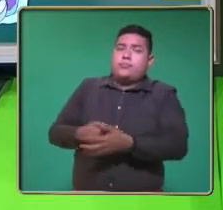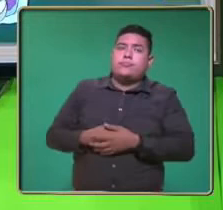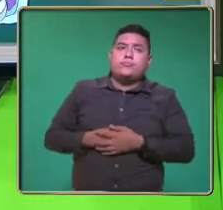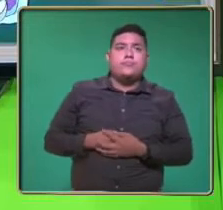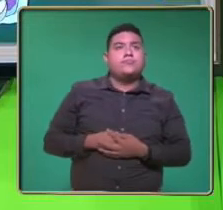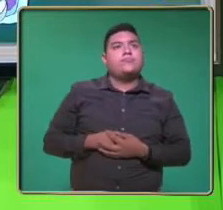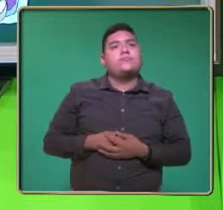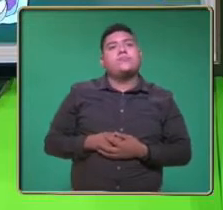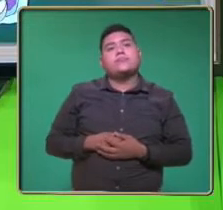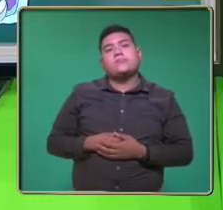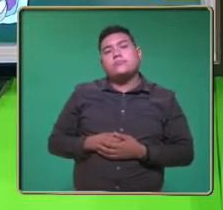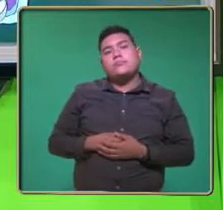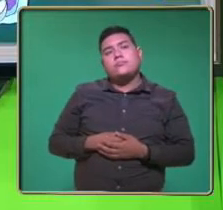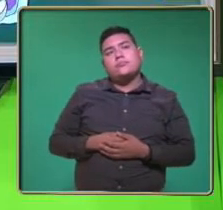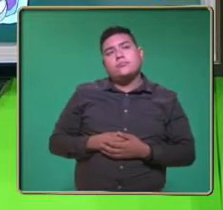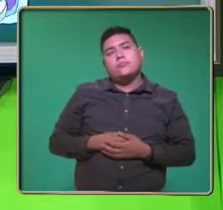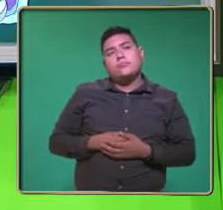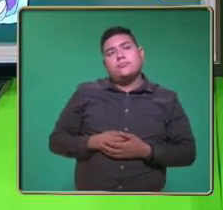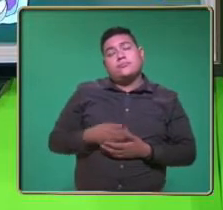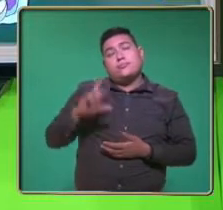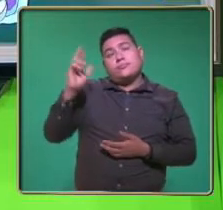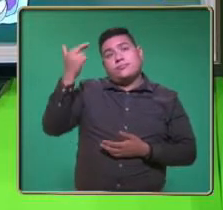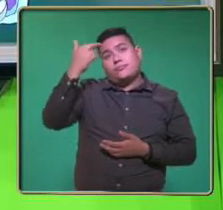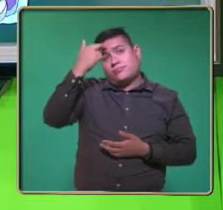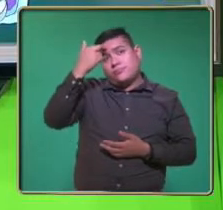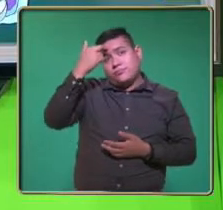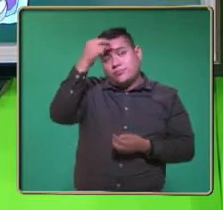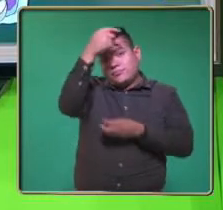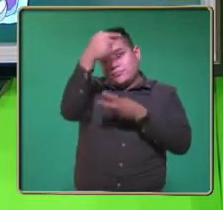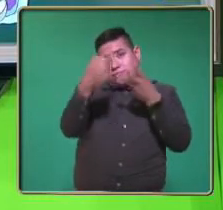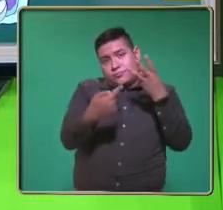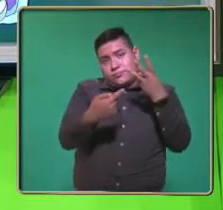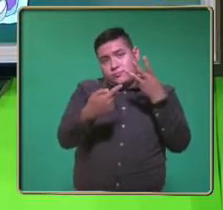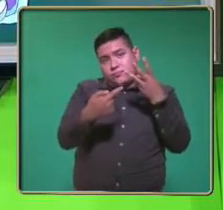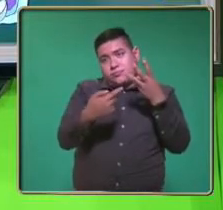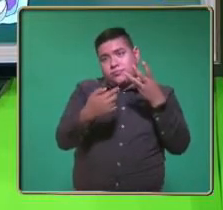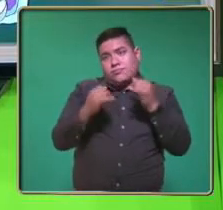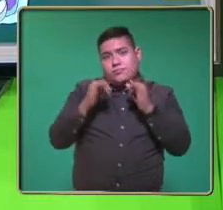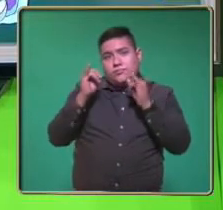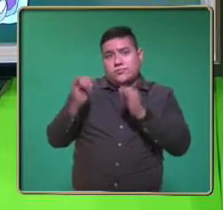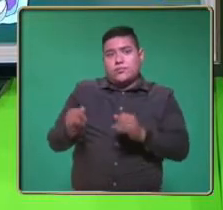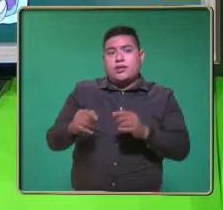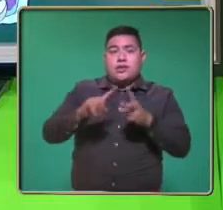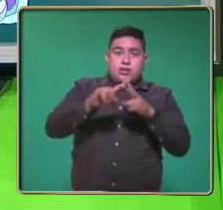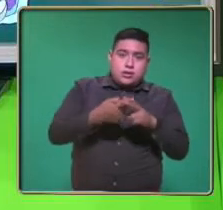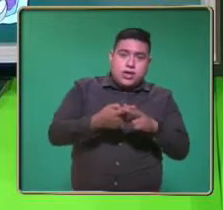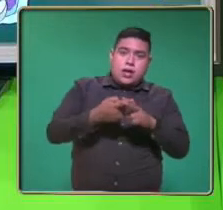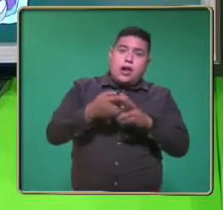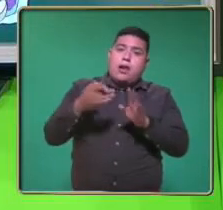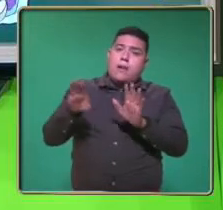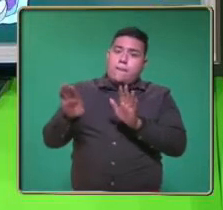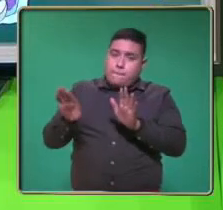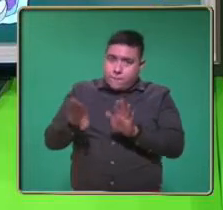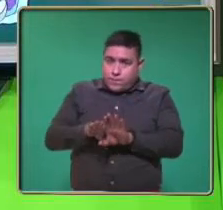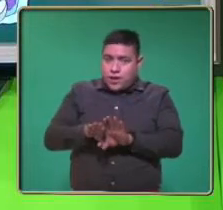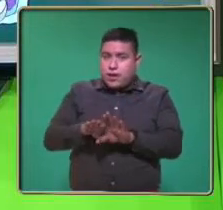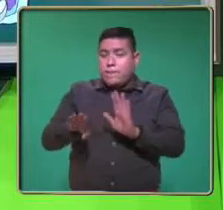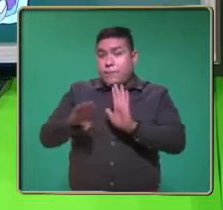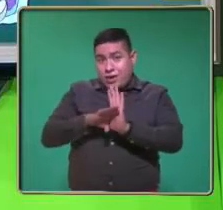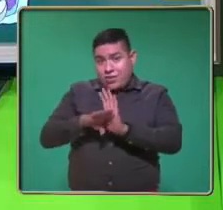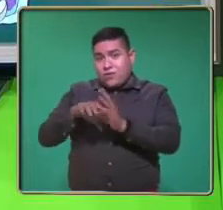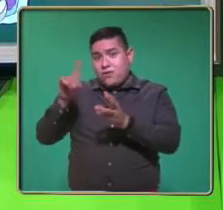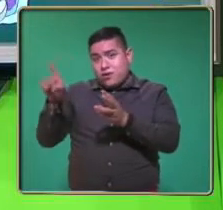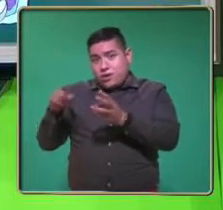su situación. Entonces recuerda los tres análisis, inicial, medio y final, y también se dan algunas